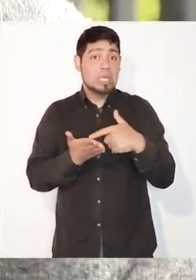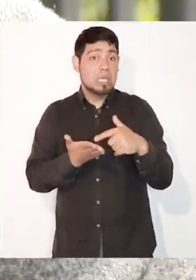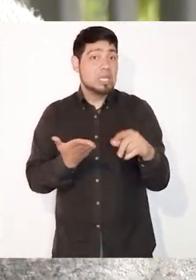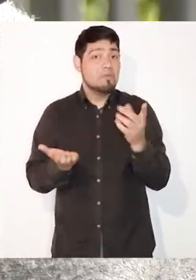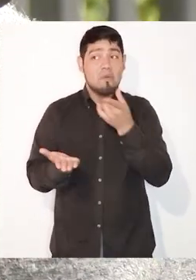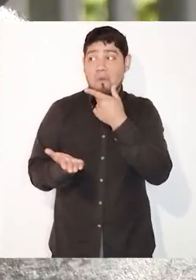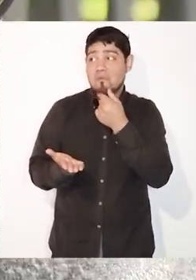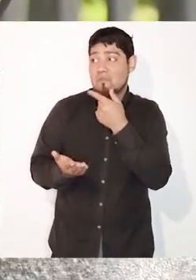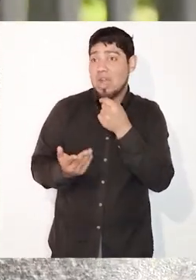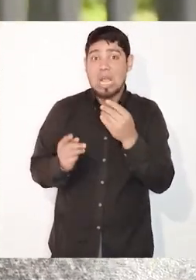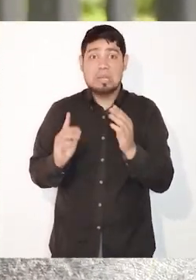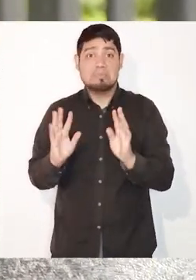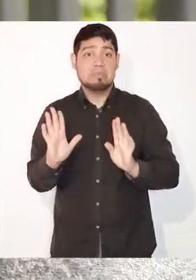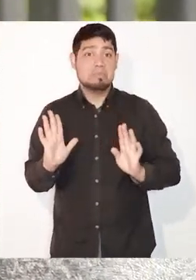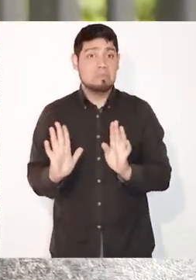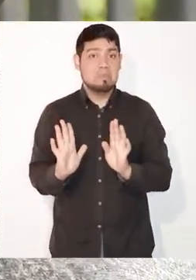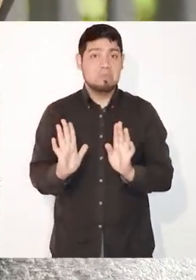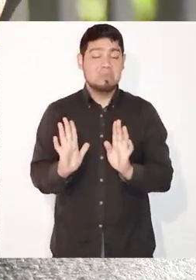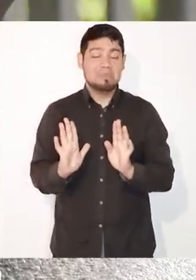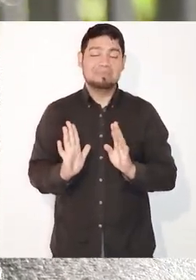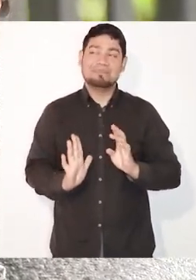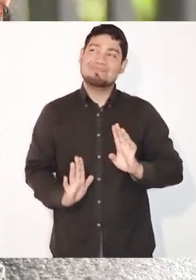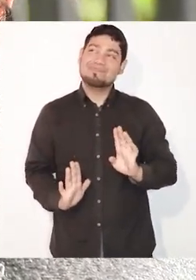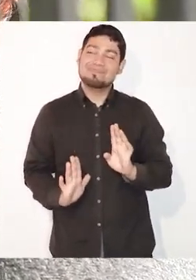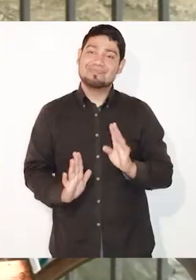Como casualidad y ejercicio.